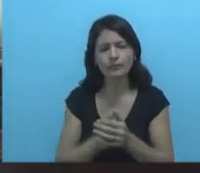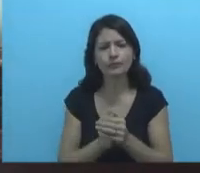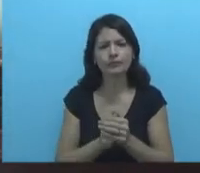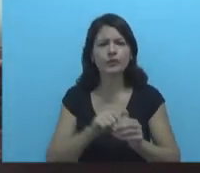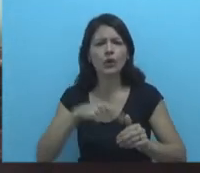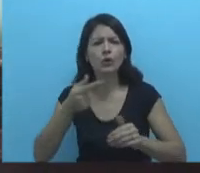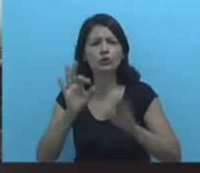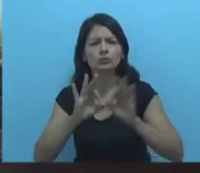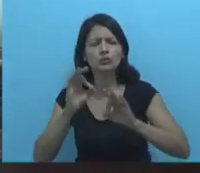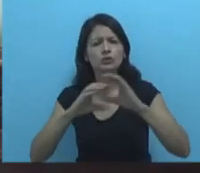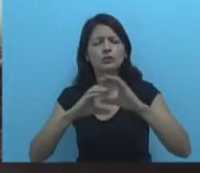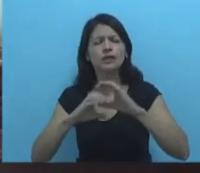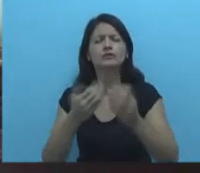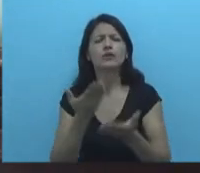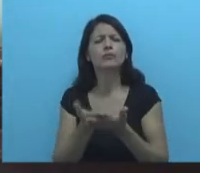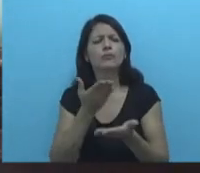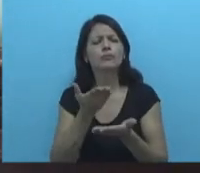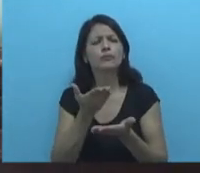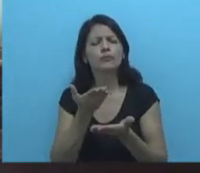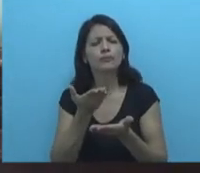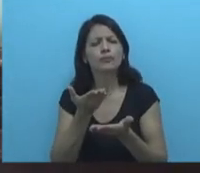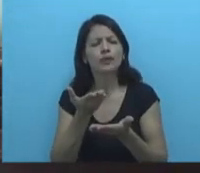de las disposiciones de la Ley Provincial